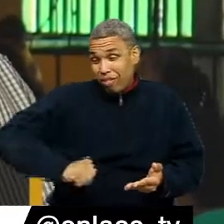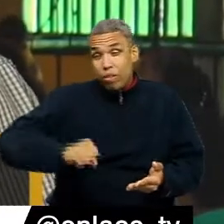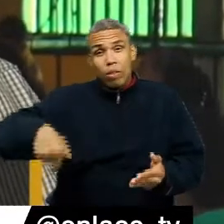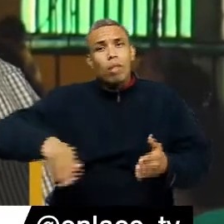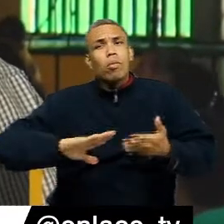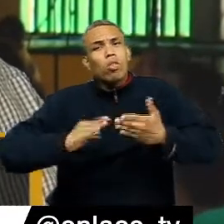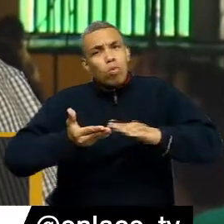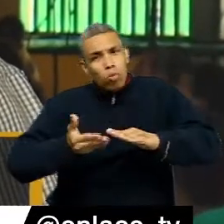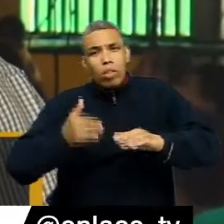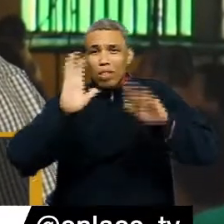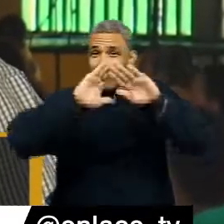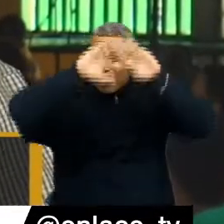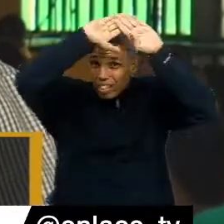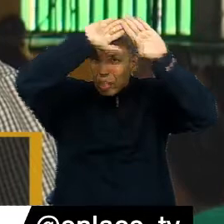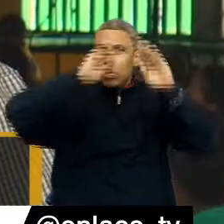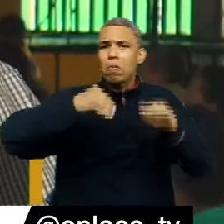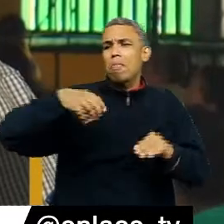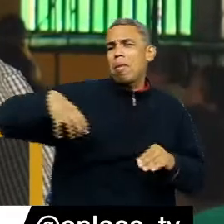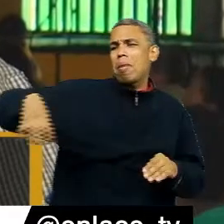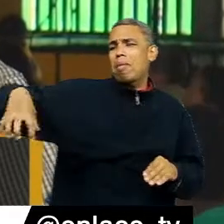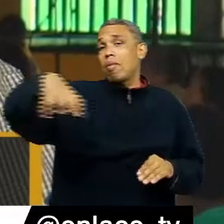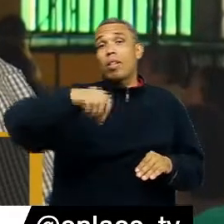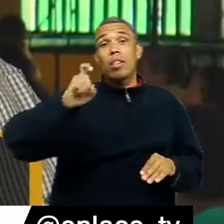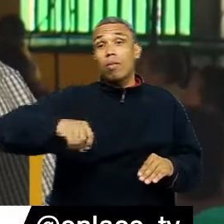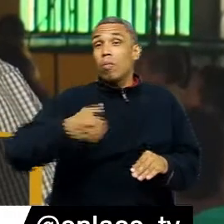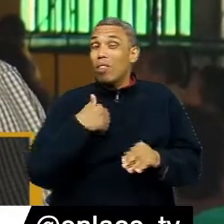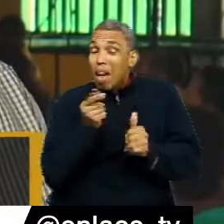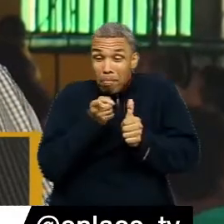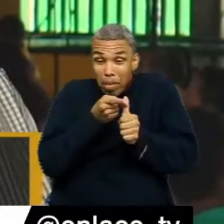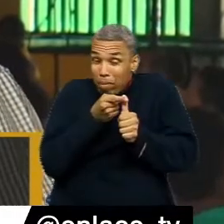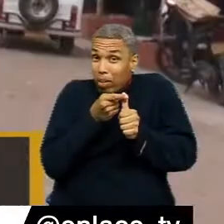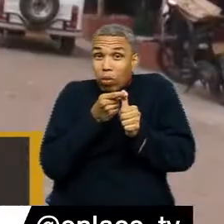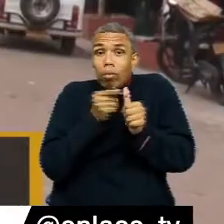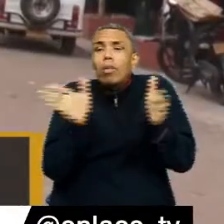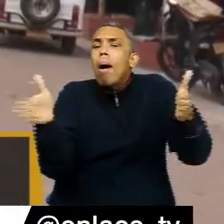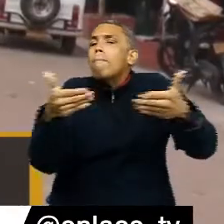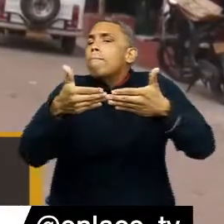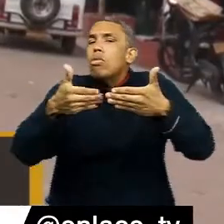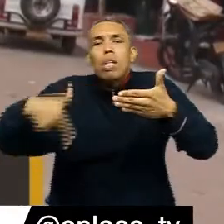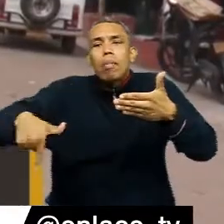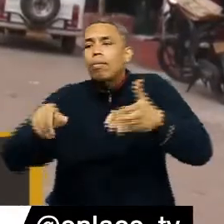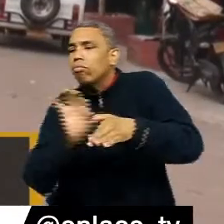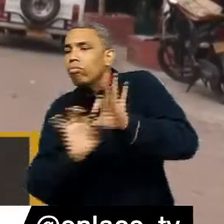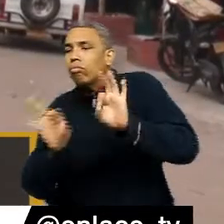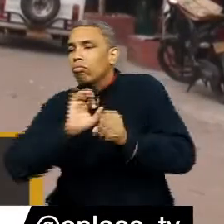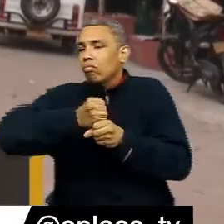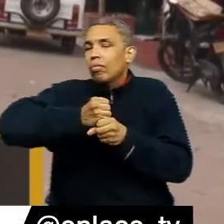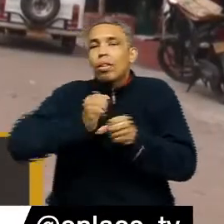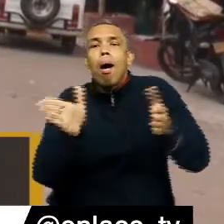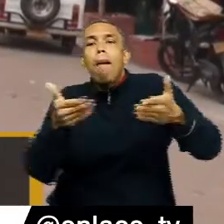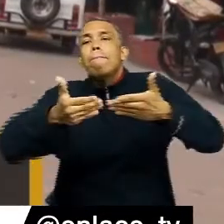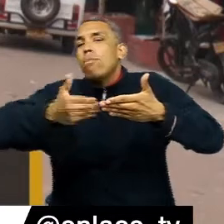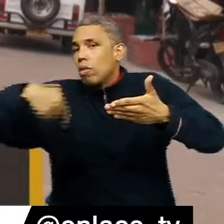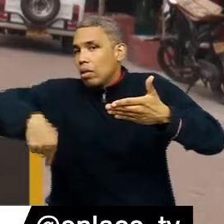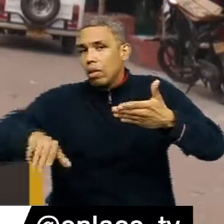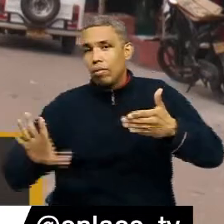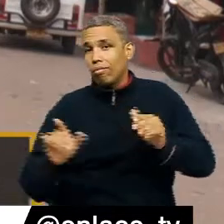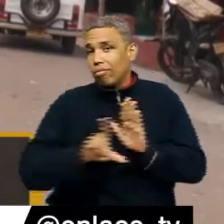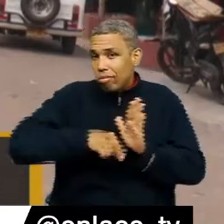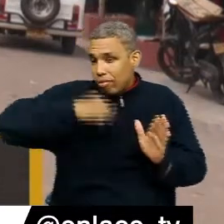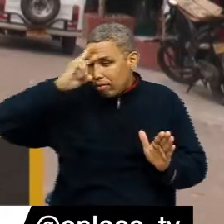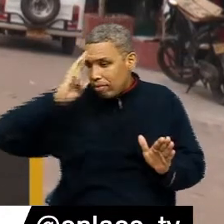comunidades del corregimiento del centro en la defensa de la mano de obra local de todos nuestros habitantes. Agregan que el corregimiento requiere que en los proyectos que se ejecuten en